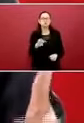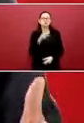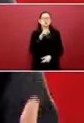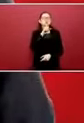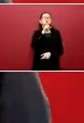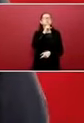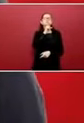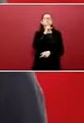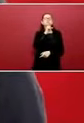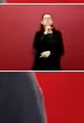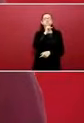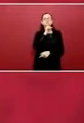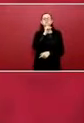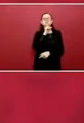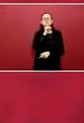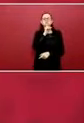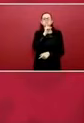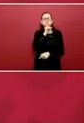de